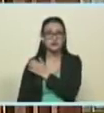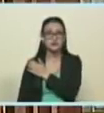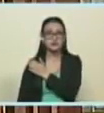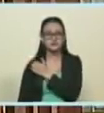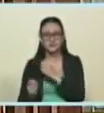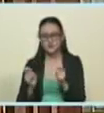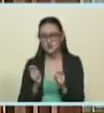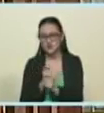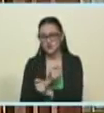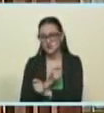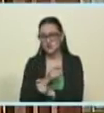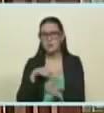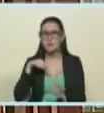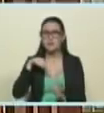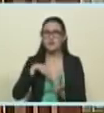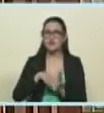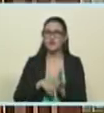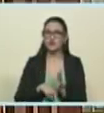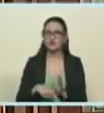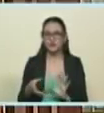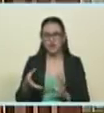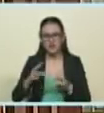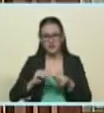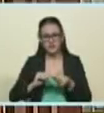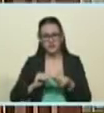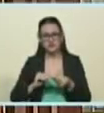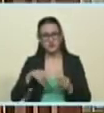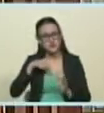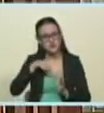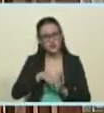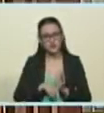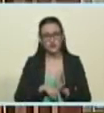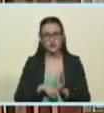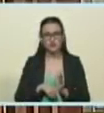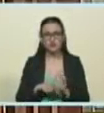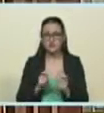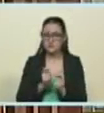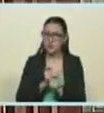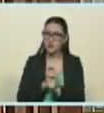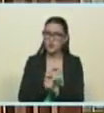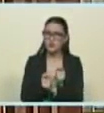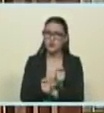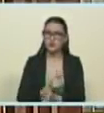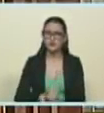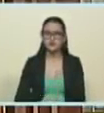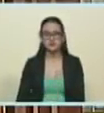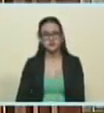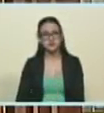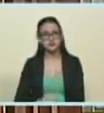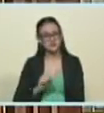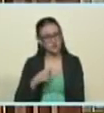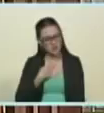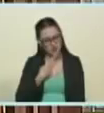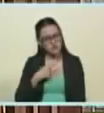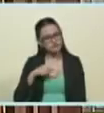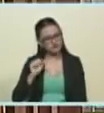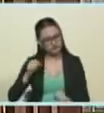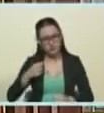renovación profunda, a una adaptación profunda, a una modernización, lo digo,